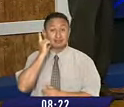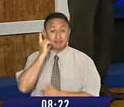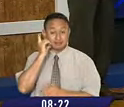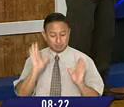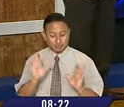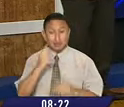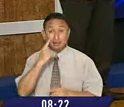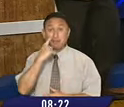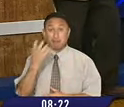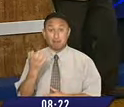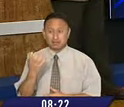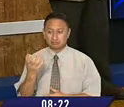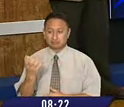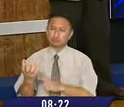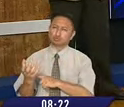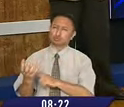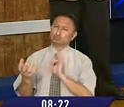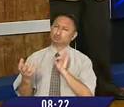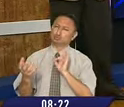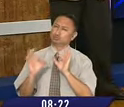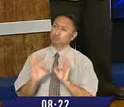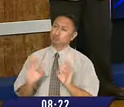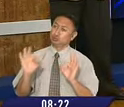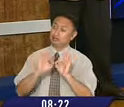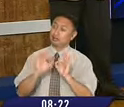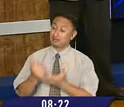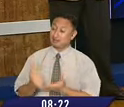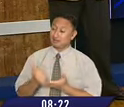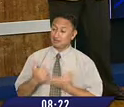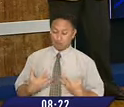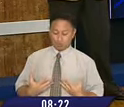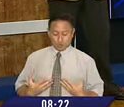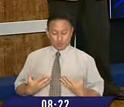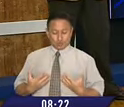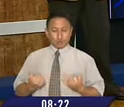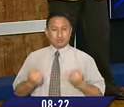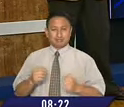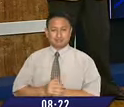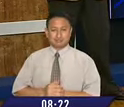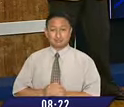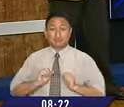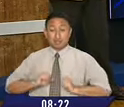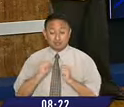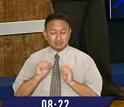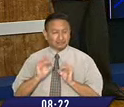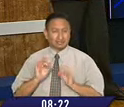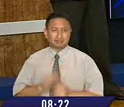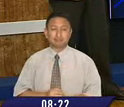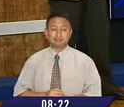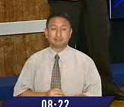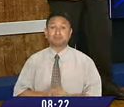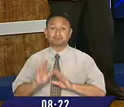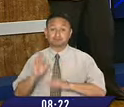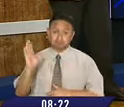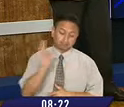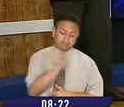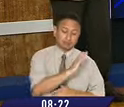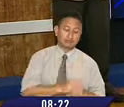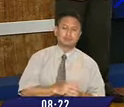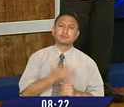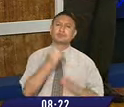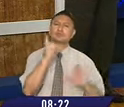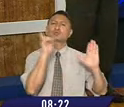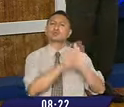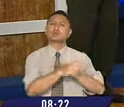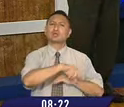El pancito siempre es importante, da energía y calorías para no tener tanto frío. Bueno, las denuncias del problema de las medicinas